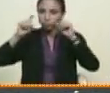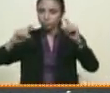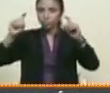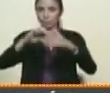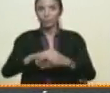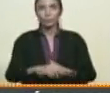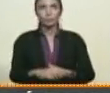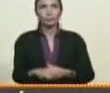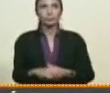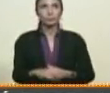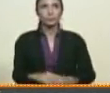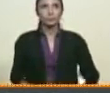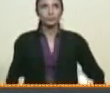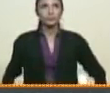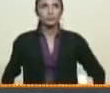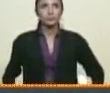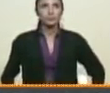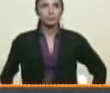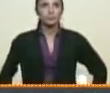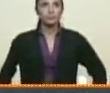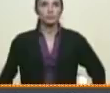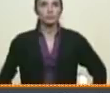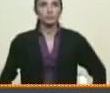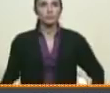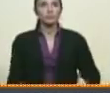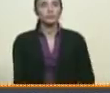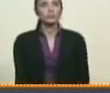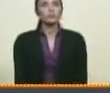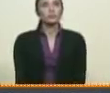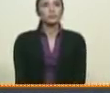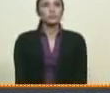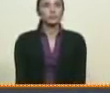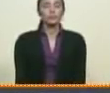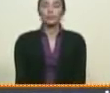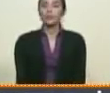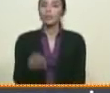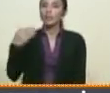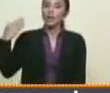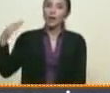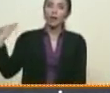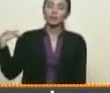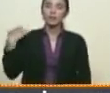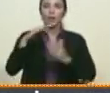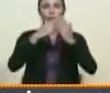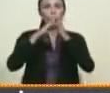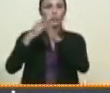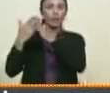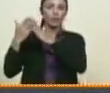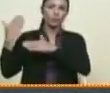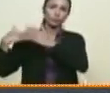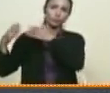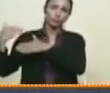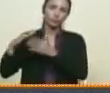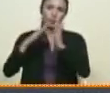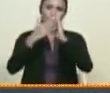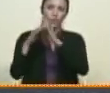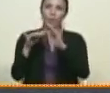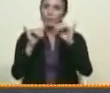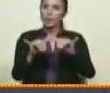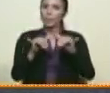altitud de su laboriosidad desde aquella época en que los comuneros en la